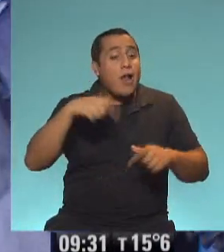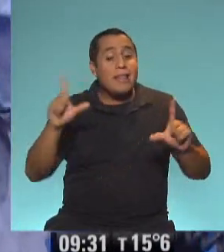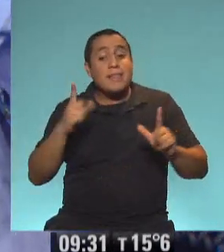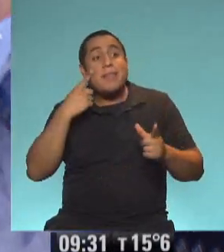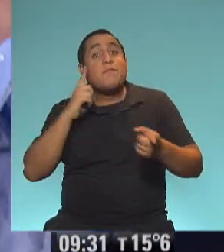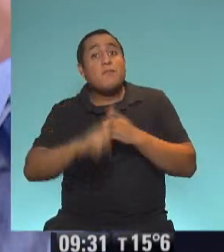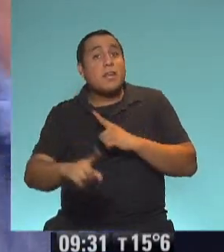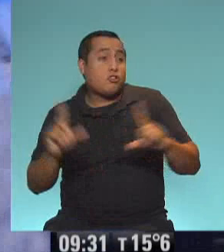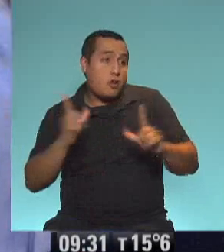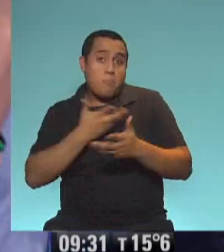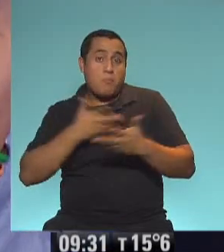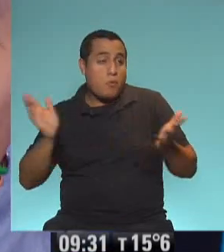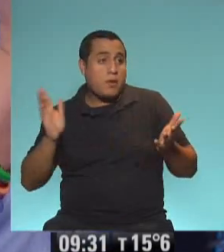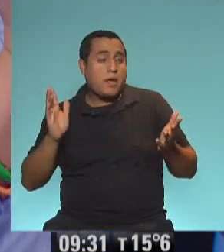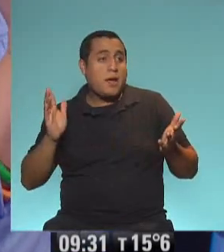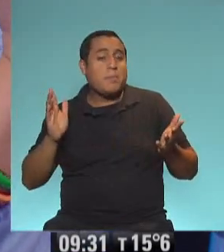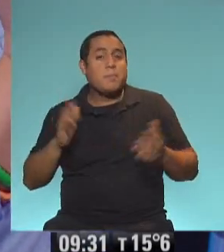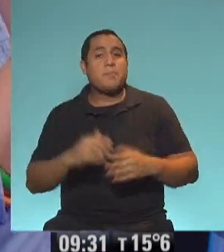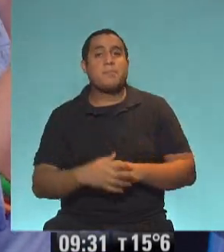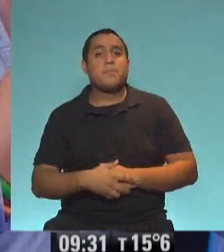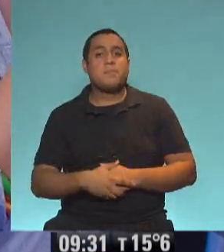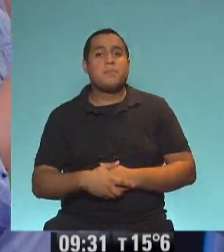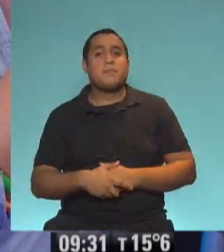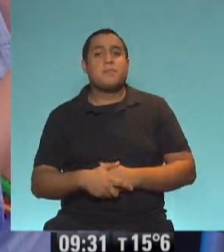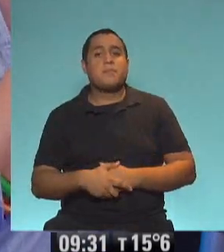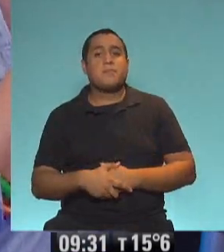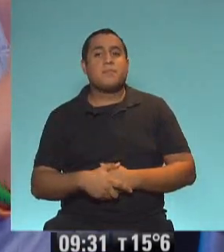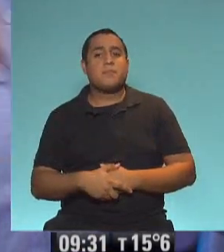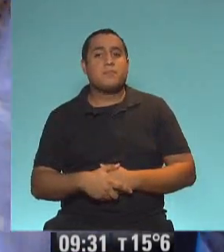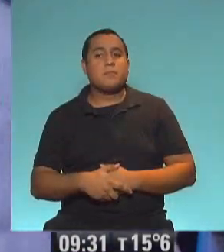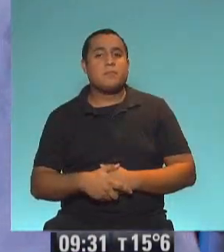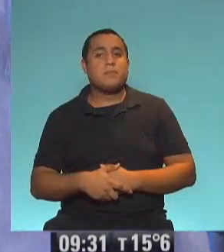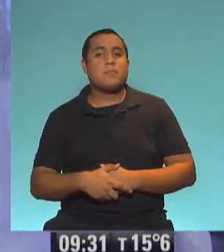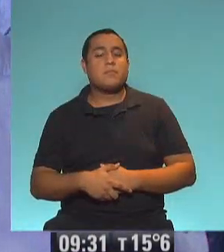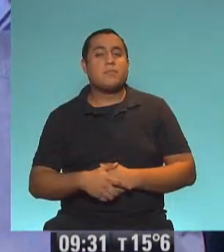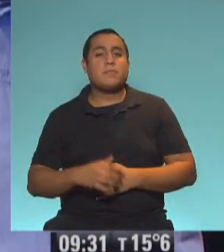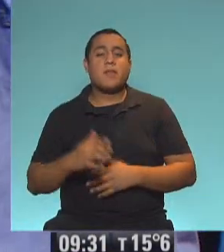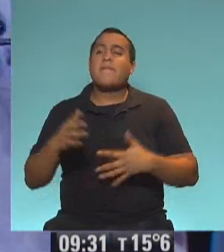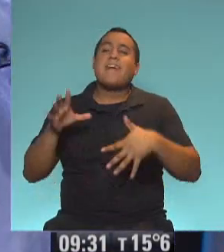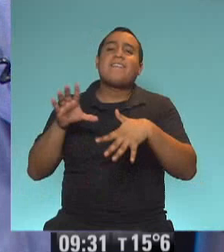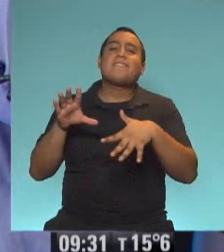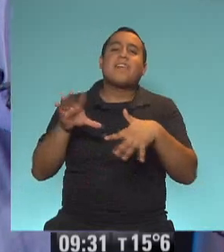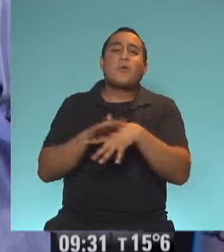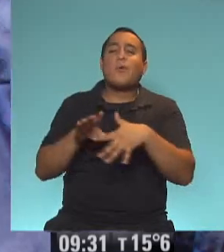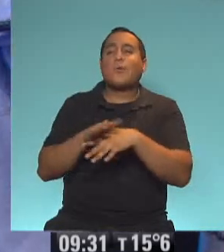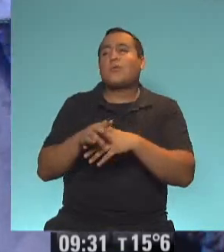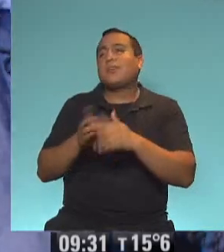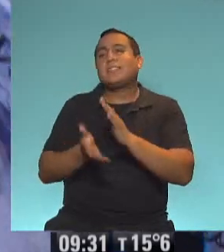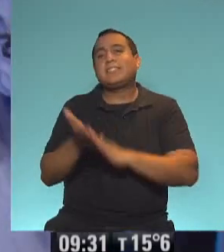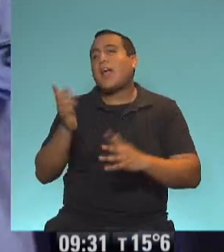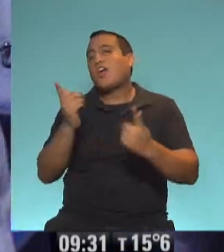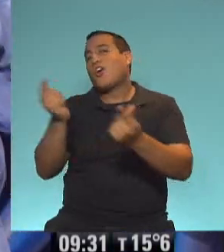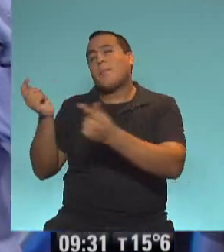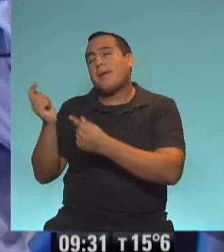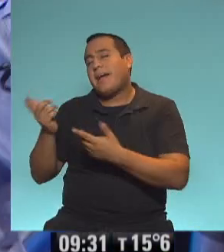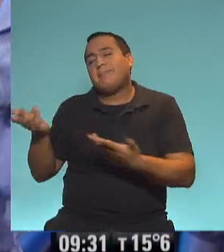la TV pública. Y le contaba... ¿Quieres que te mueva el timbre para regalo? ¡Cortala con el timbre! No, es que justo salieron a comprar, ¿viste?